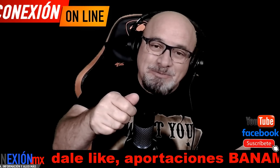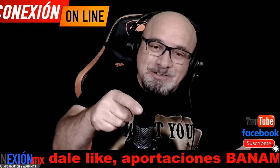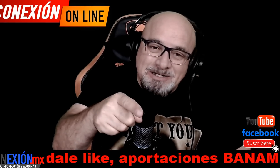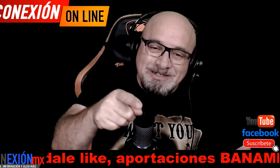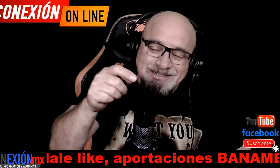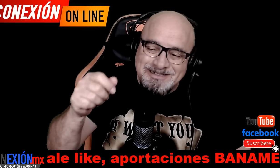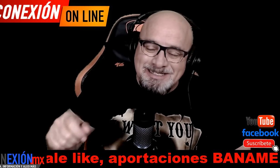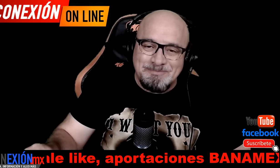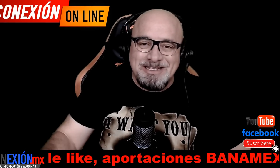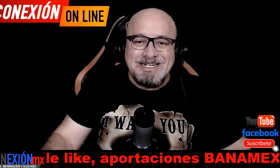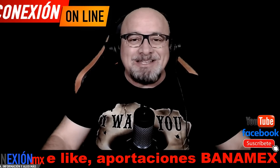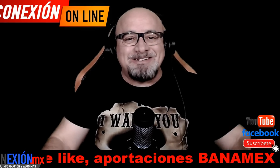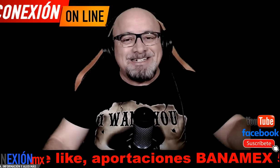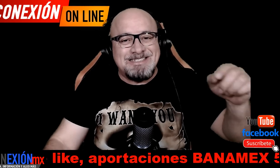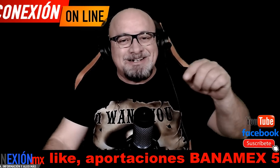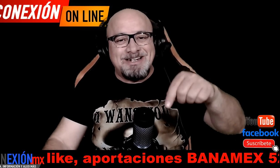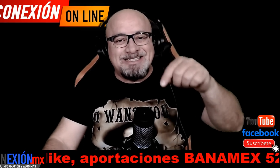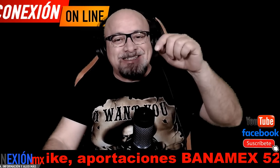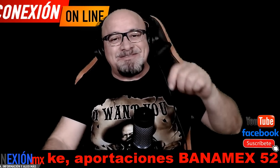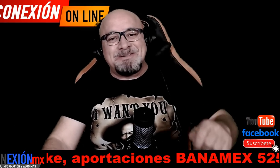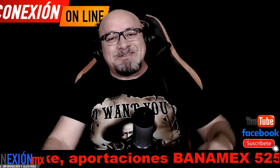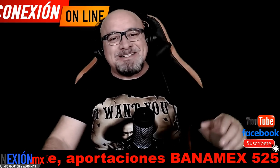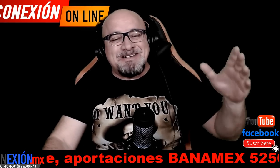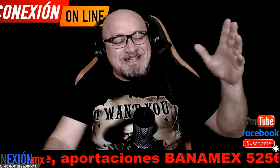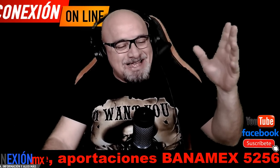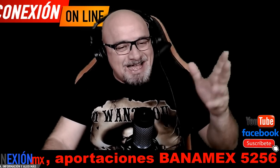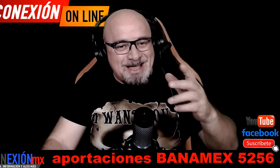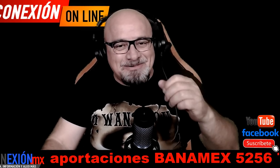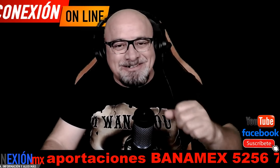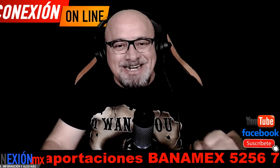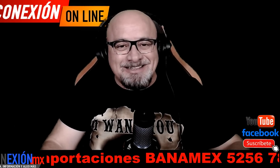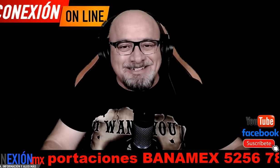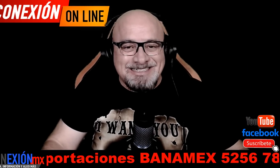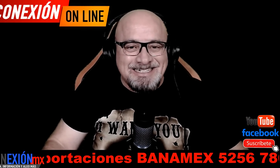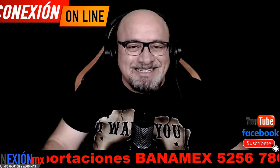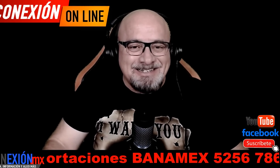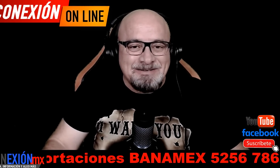por qué conexión está al pie del cañón en esta cuarta atrapa abono riendo raza